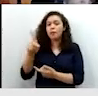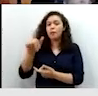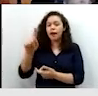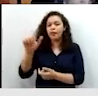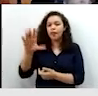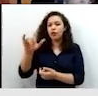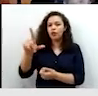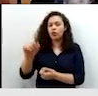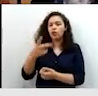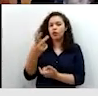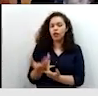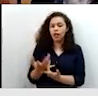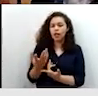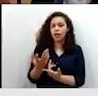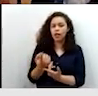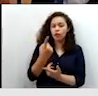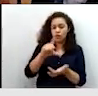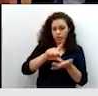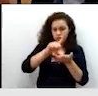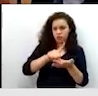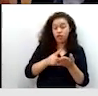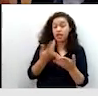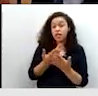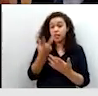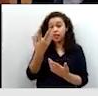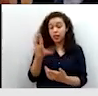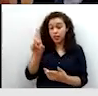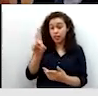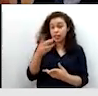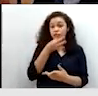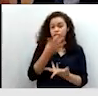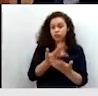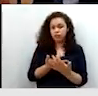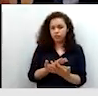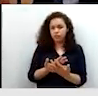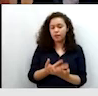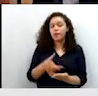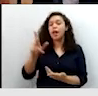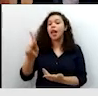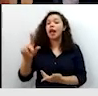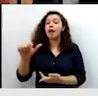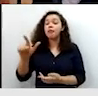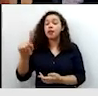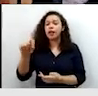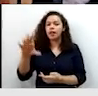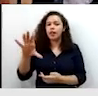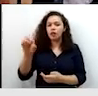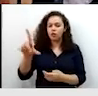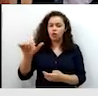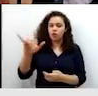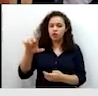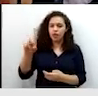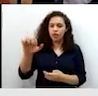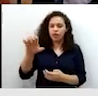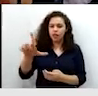por 30 minutos. Pero como la plata coloidal, bueno, las marcas han iniciado una